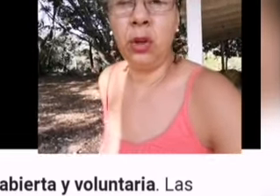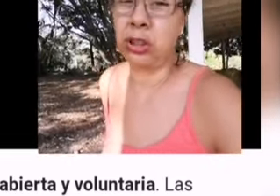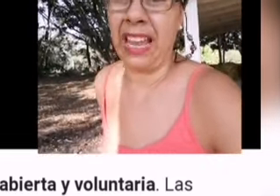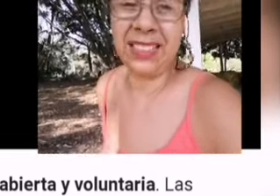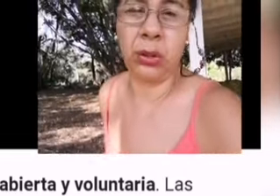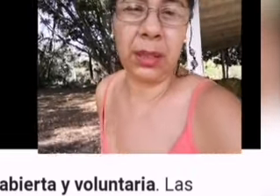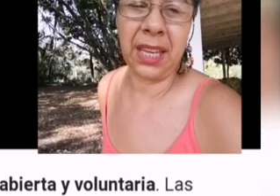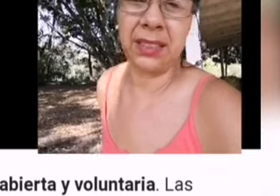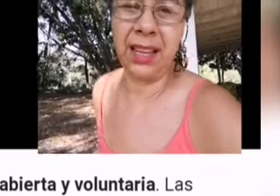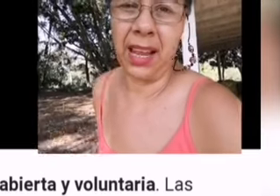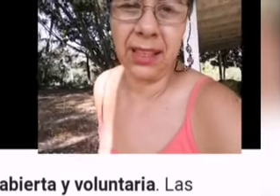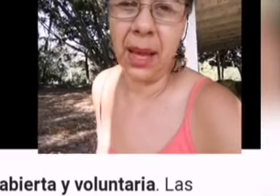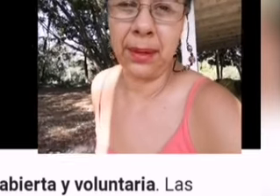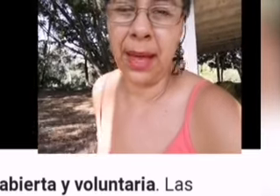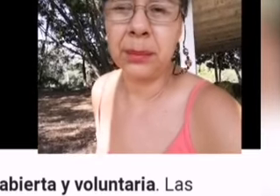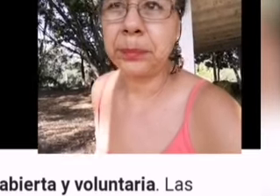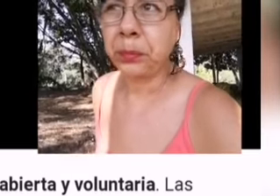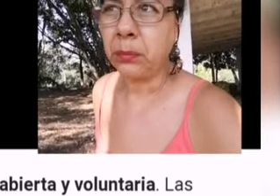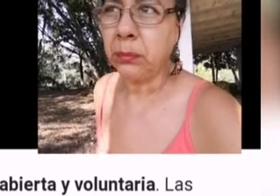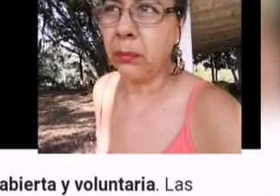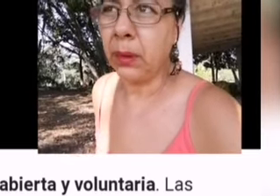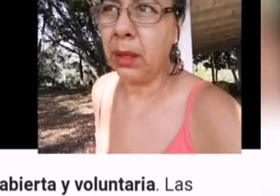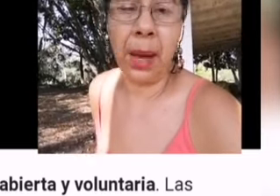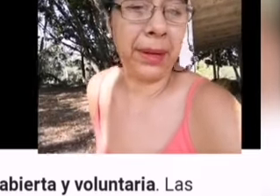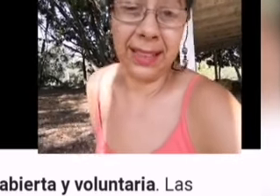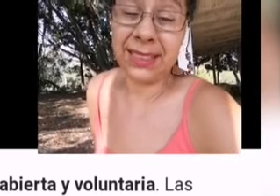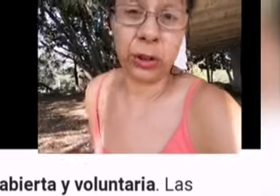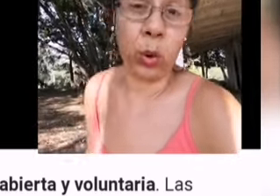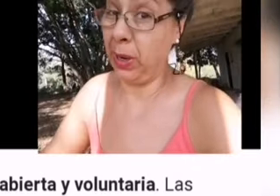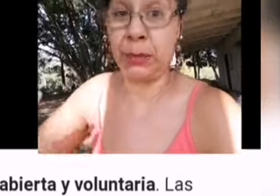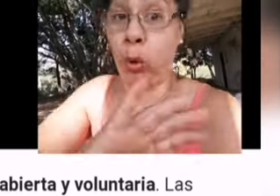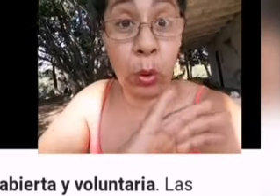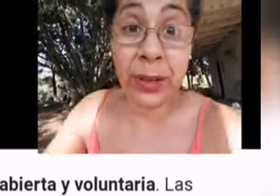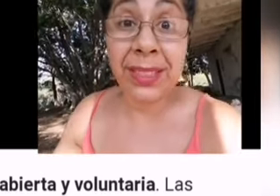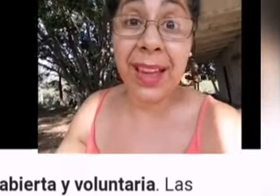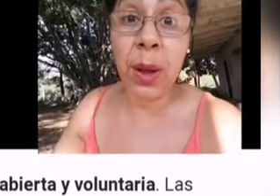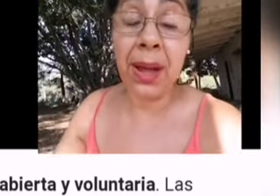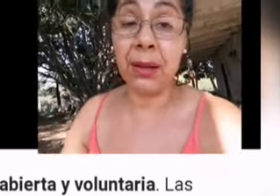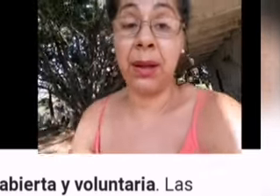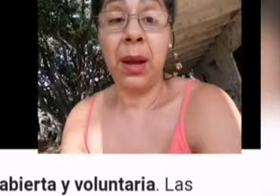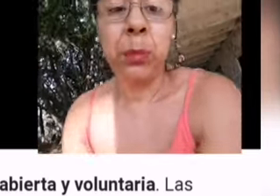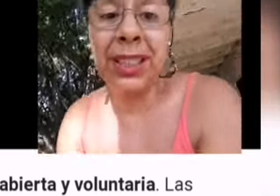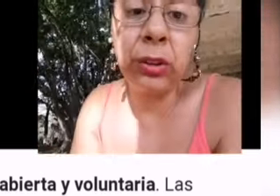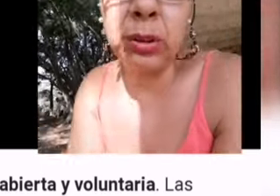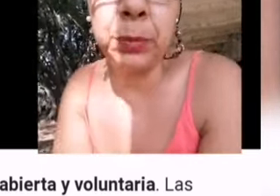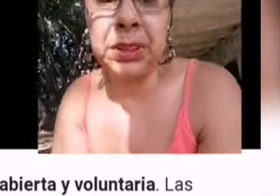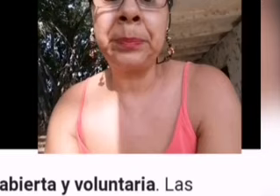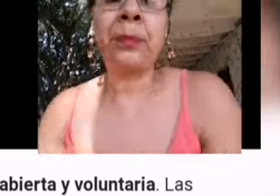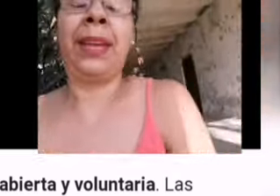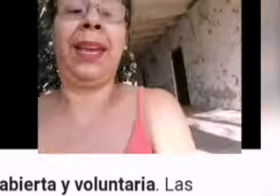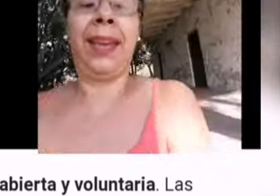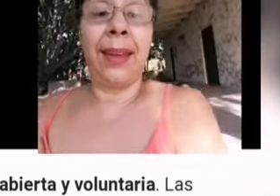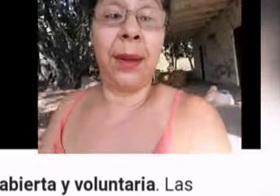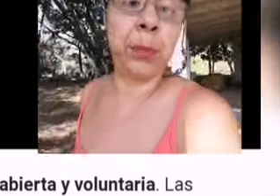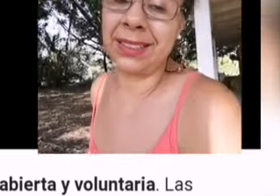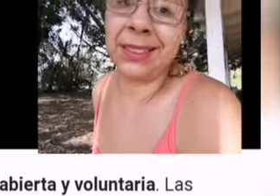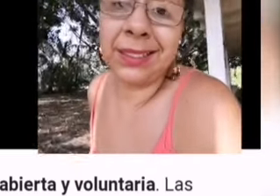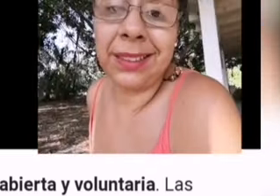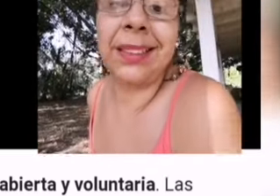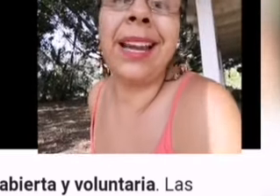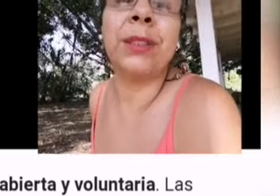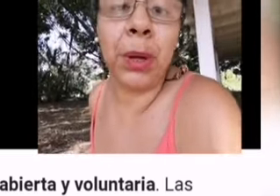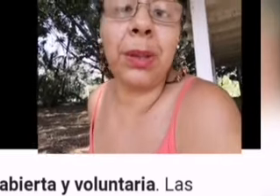Sí, no sé si todavía siguen ahí, la verdad. Y la verdad es que esto como es borrón y cuenta nueva, pues entonces,